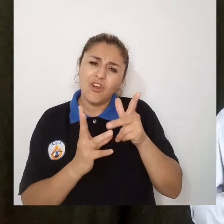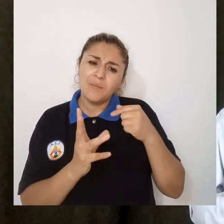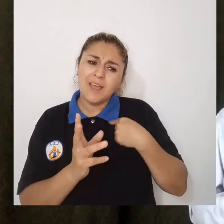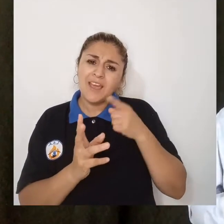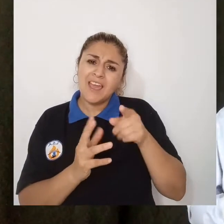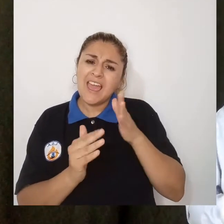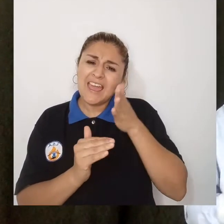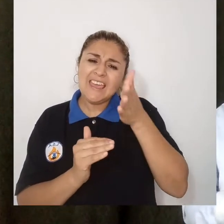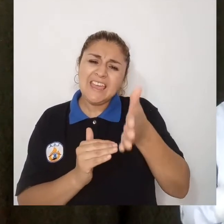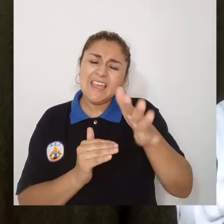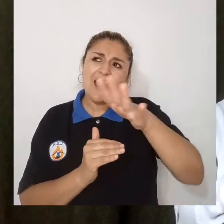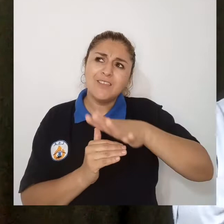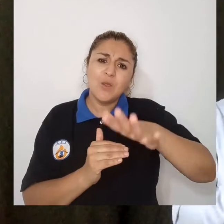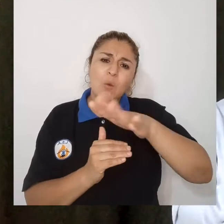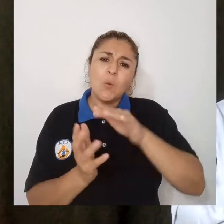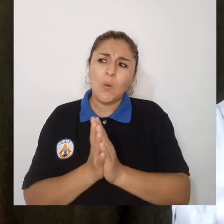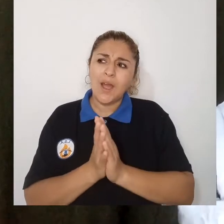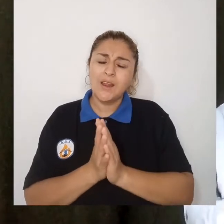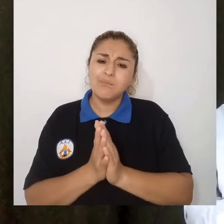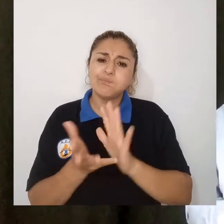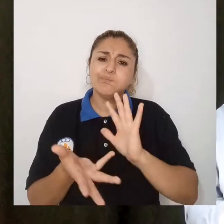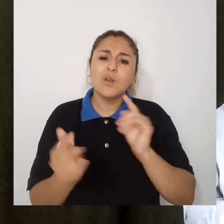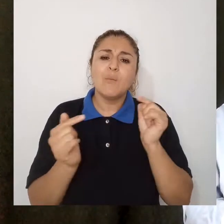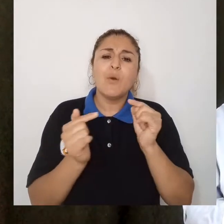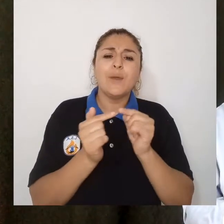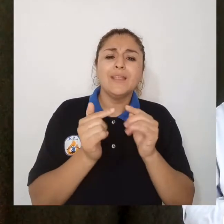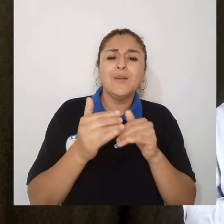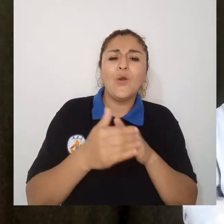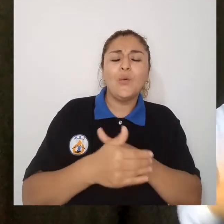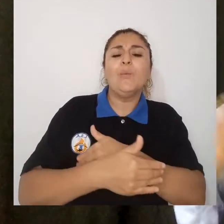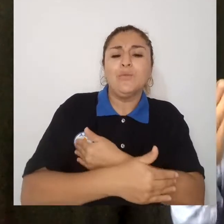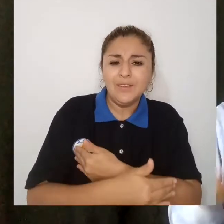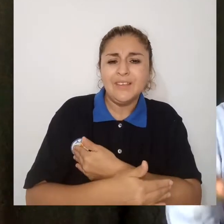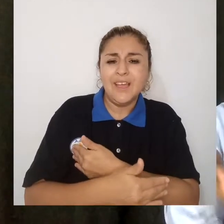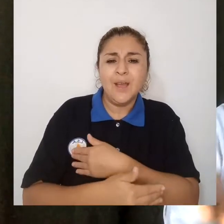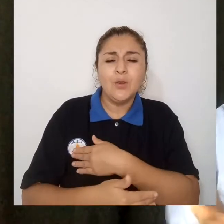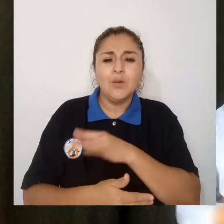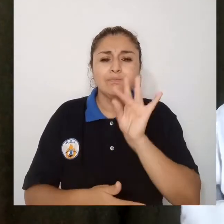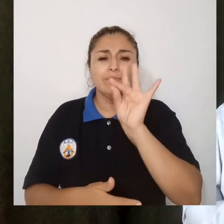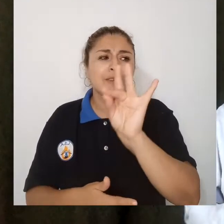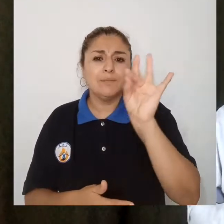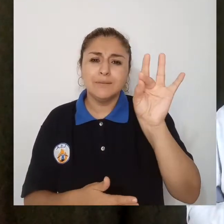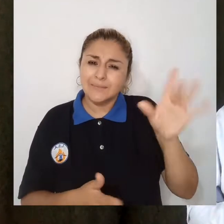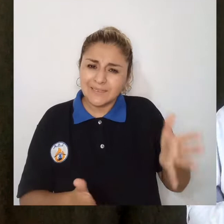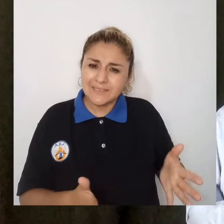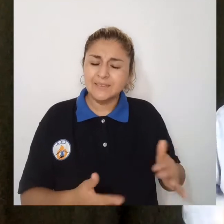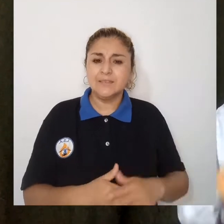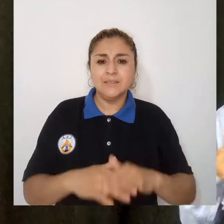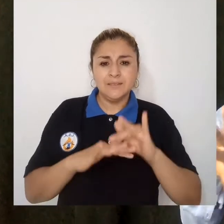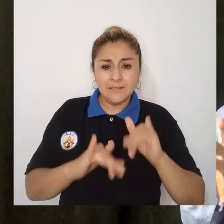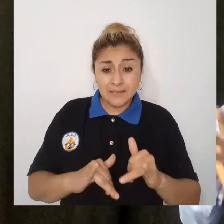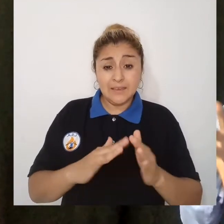evangelístico en hechos 13 en el capítulo siguiente cuando fue pedro juan que mencioné recién